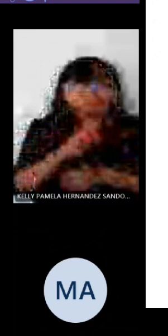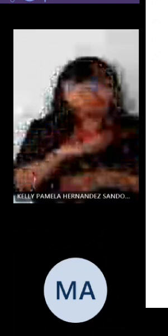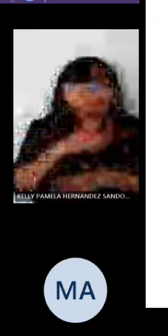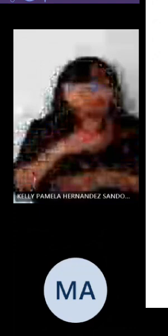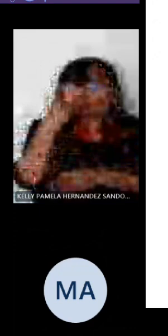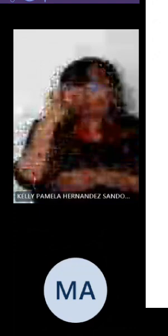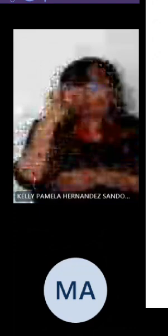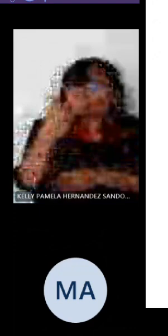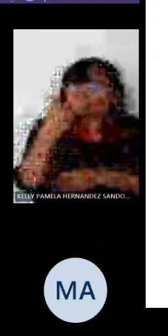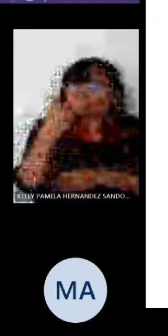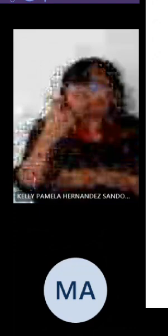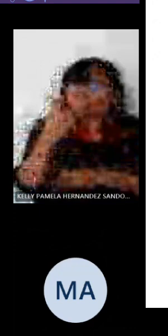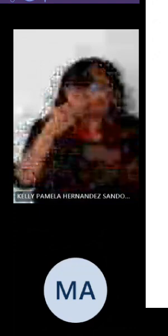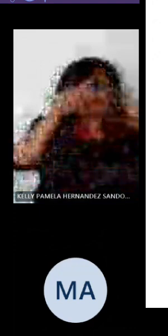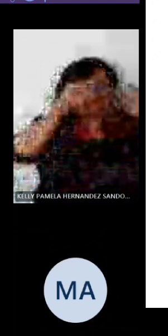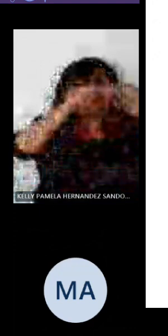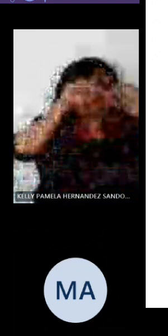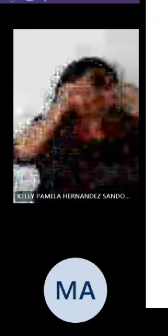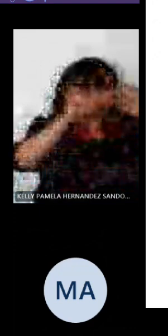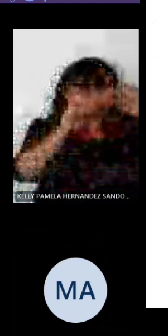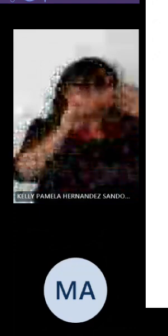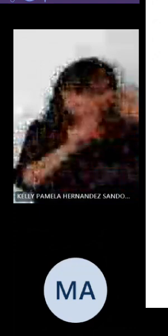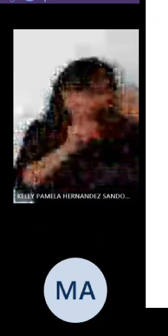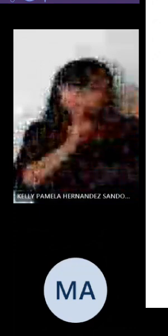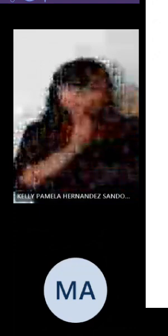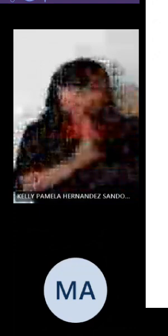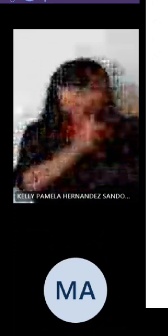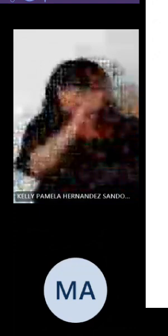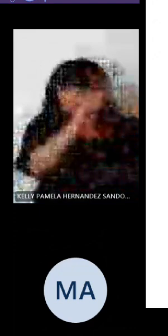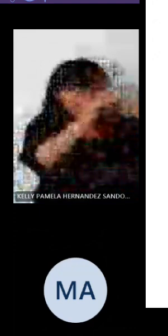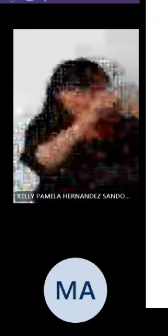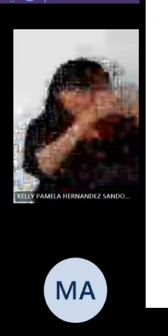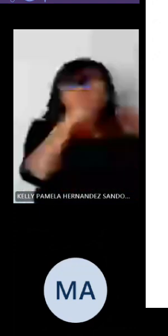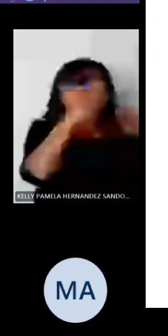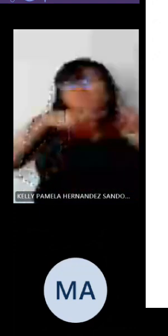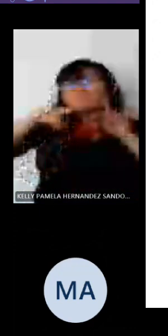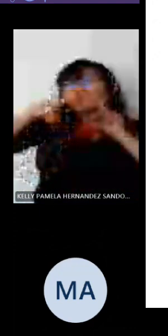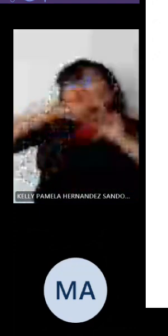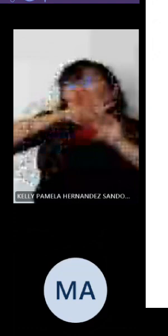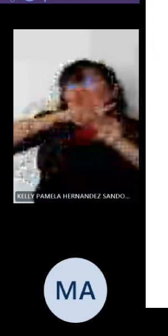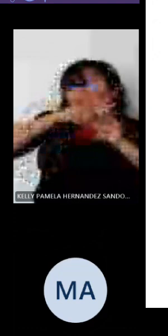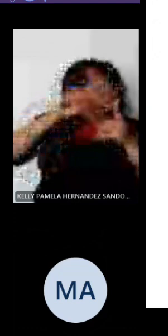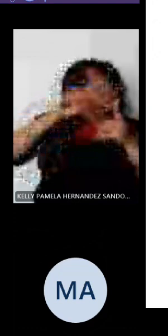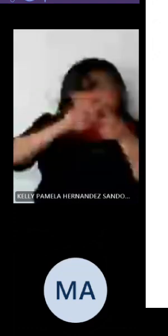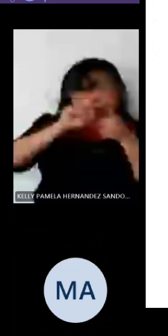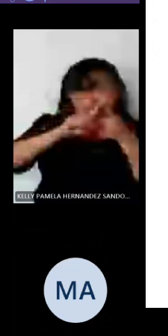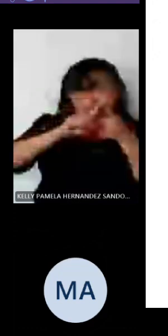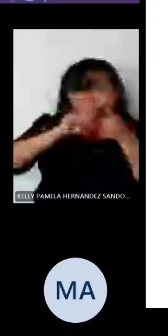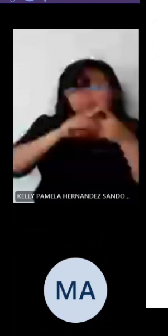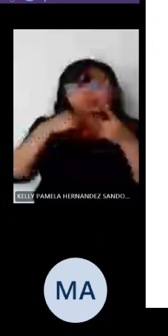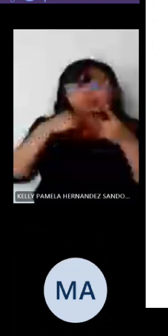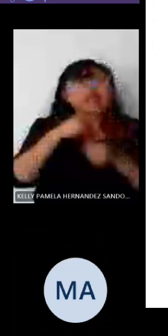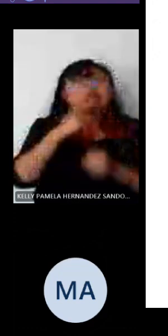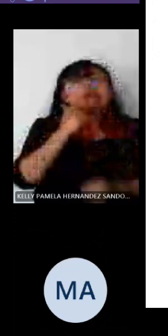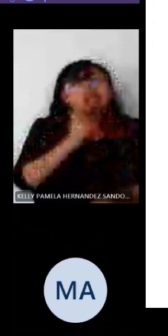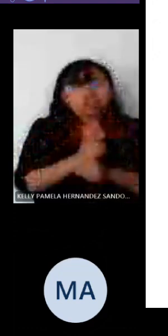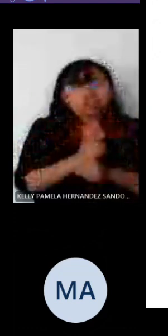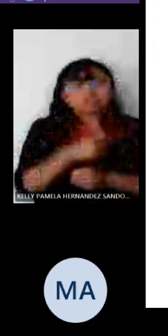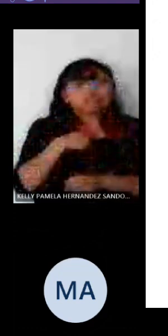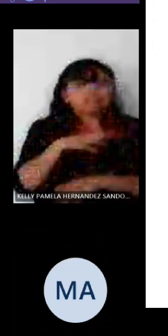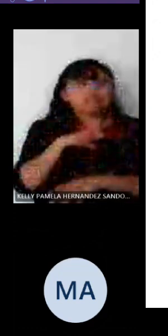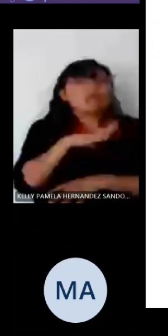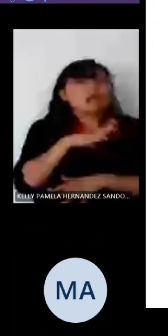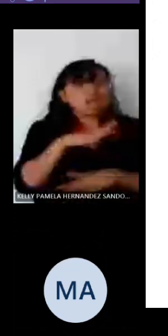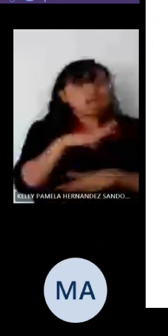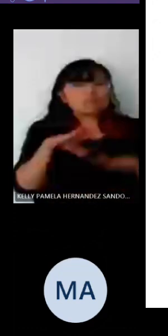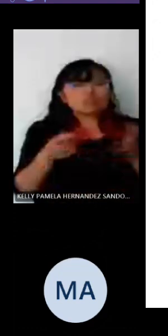grandes opciones, ¿no? Una, en donde el resultado sea positivo y efectivamente encontremos dos cambios, es decir,